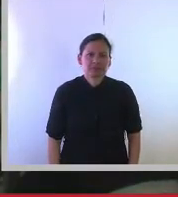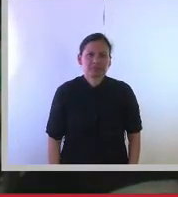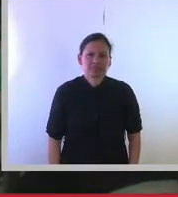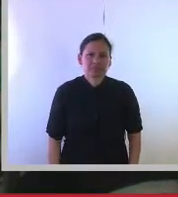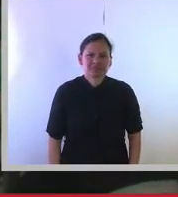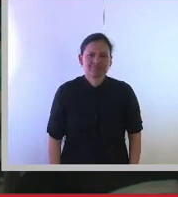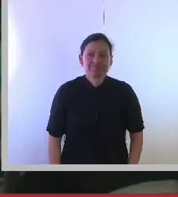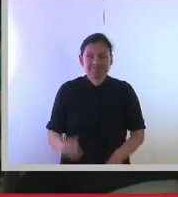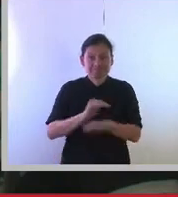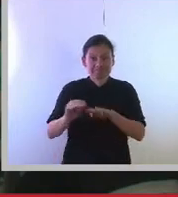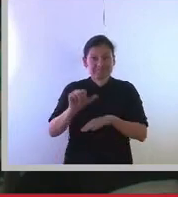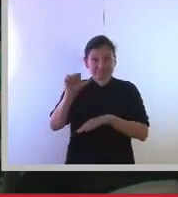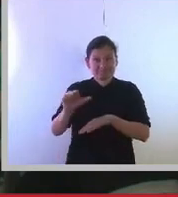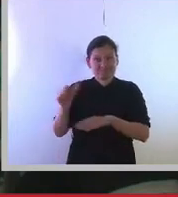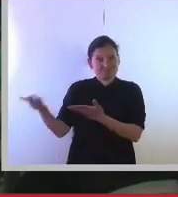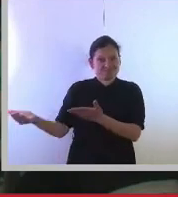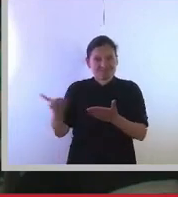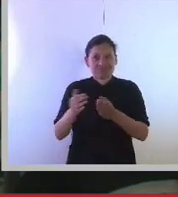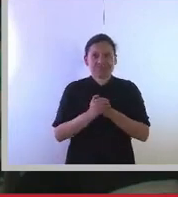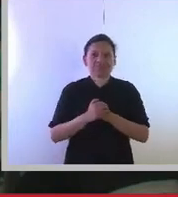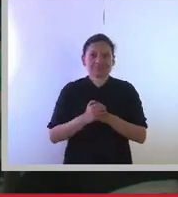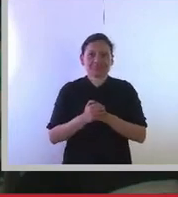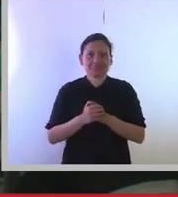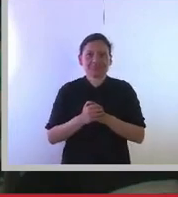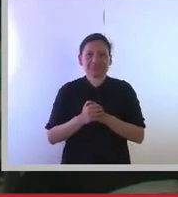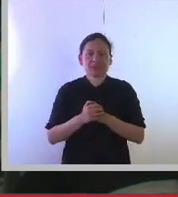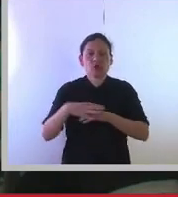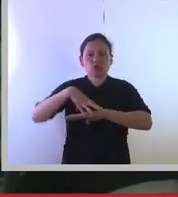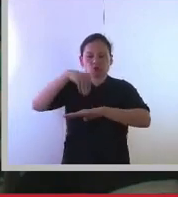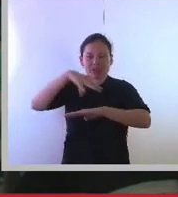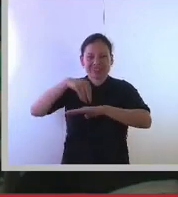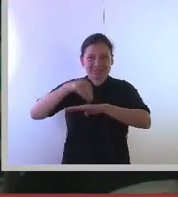Una de nuestras invitadas, también de Suecia,